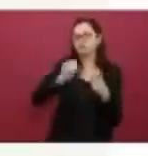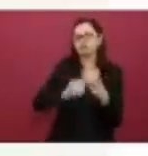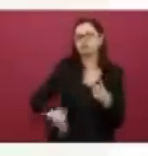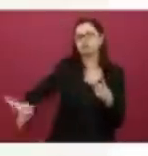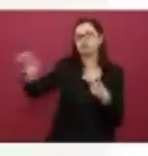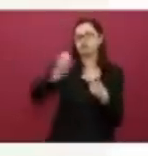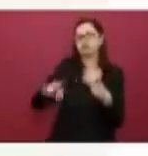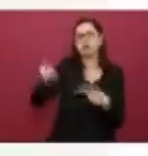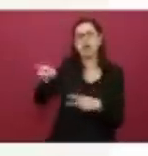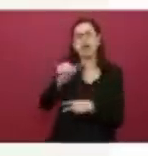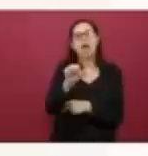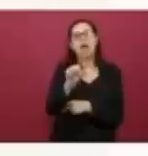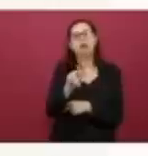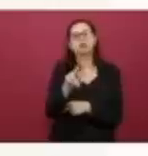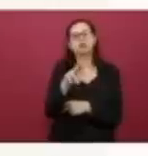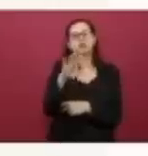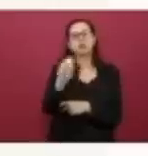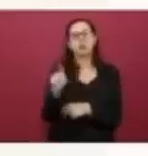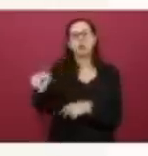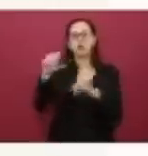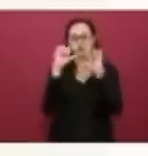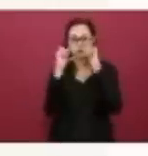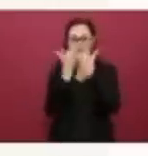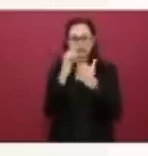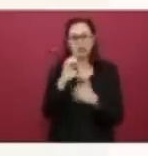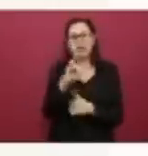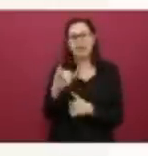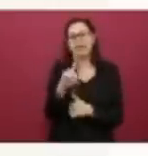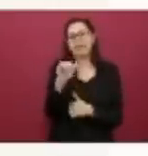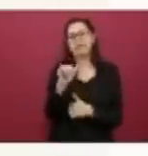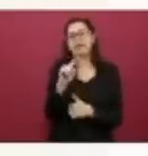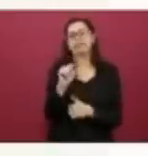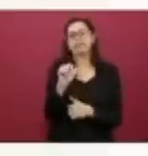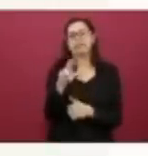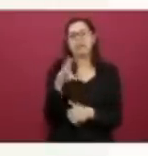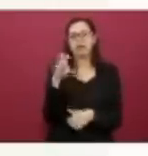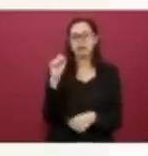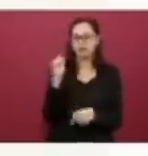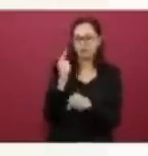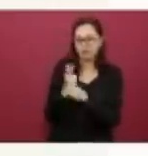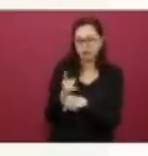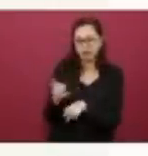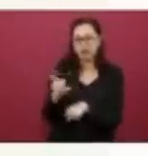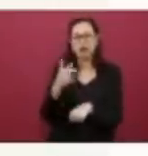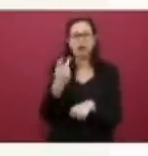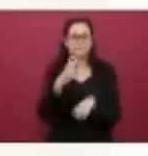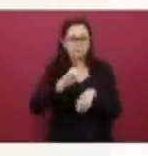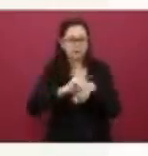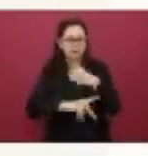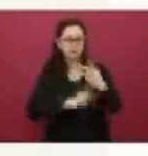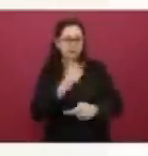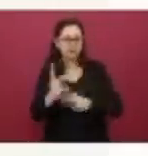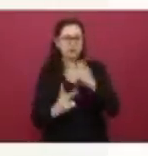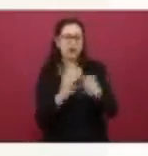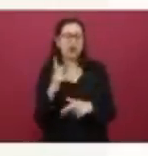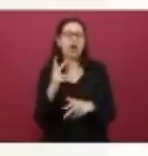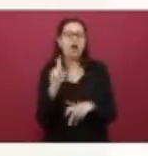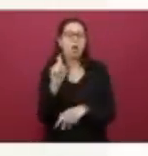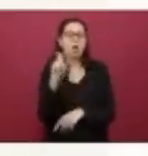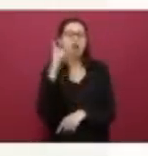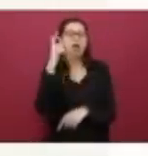asociación de ejidatarios que detenta la concesión del agua hasta el 2035